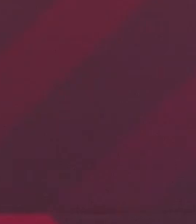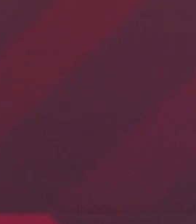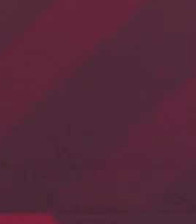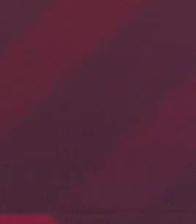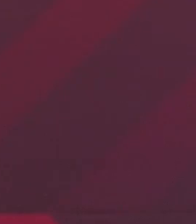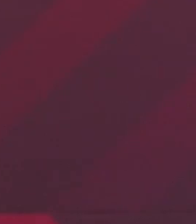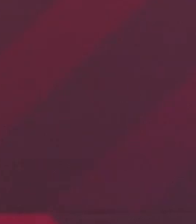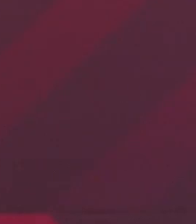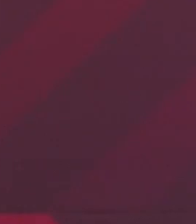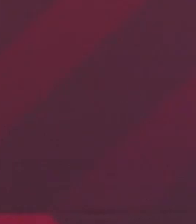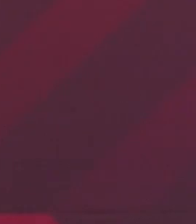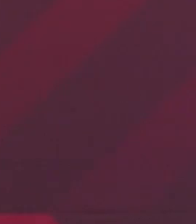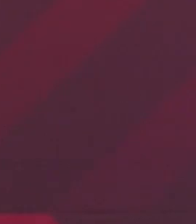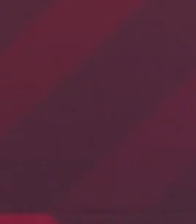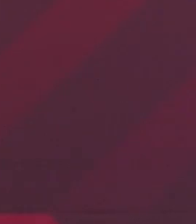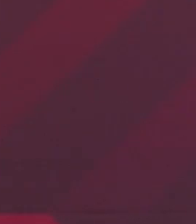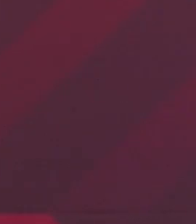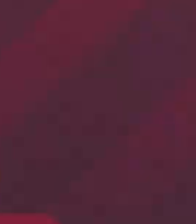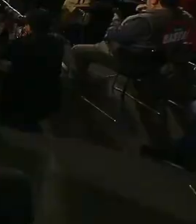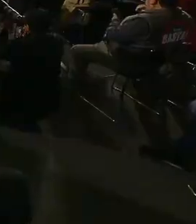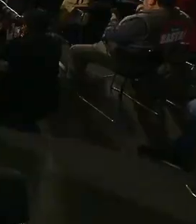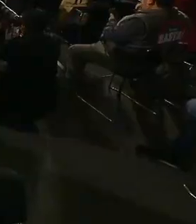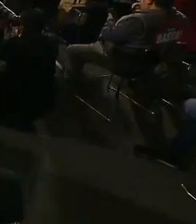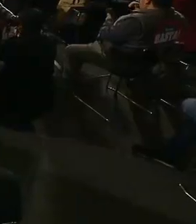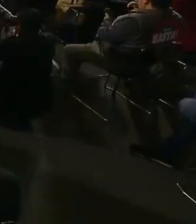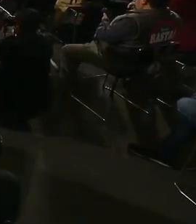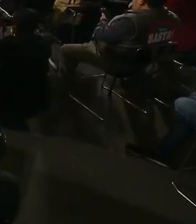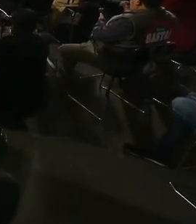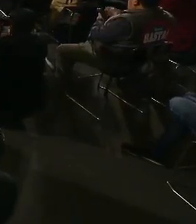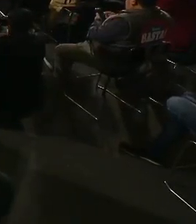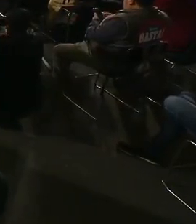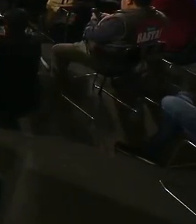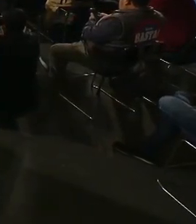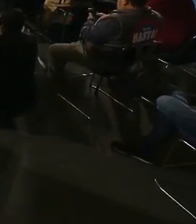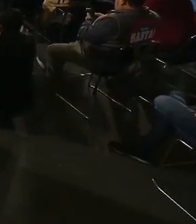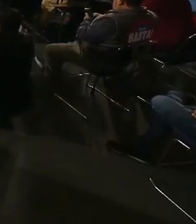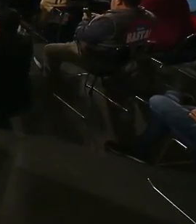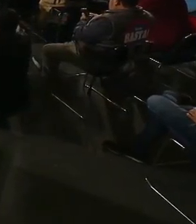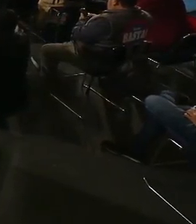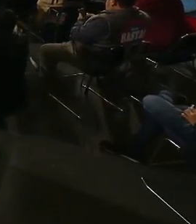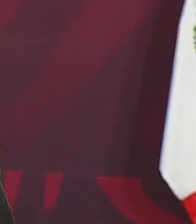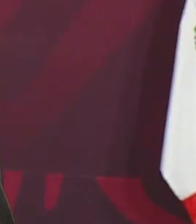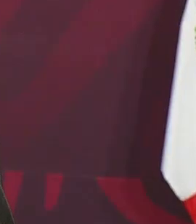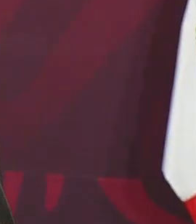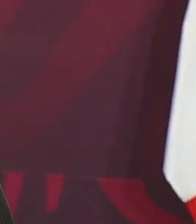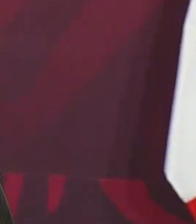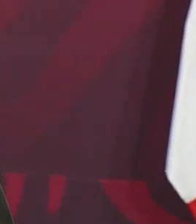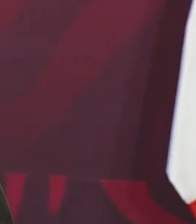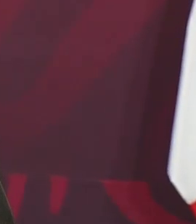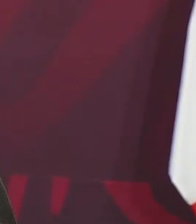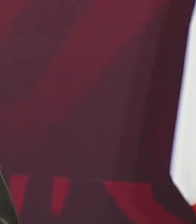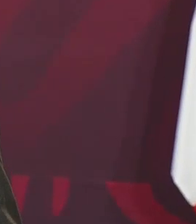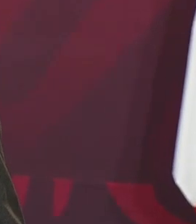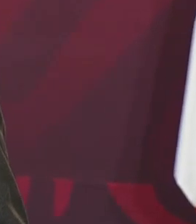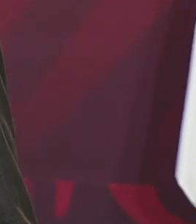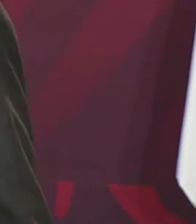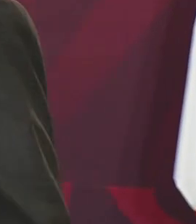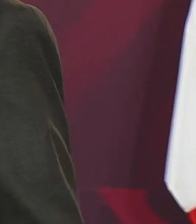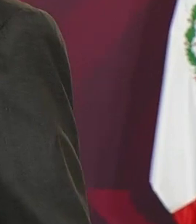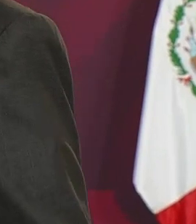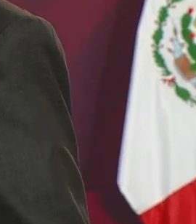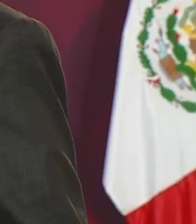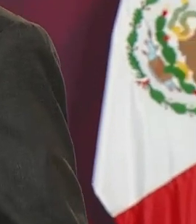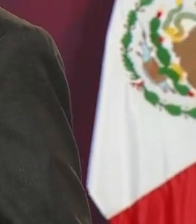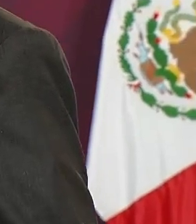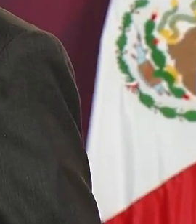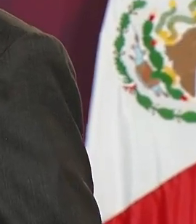informa en lo general. Vamos a tener una llamada con la gobernadora de